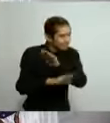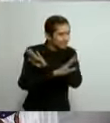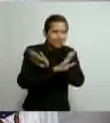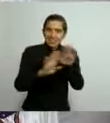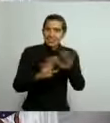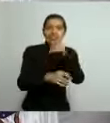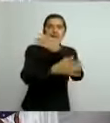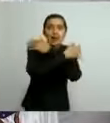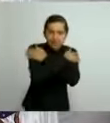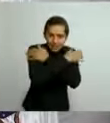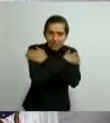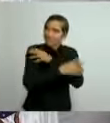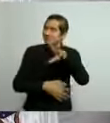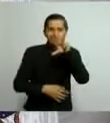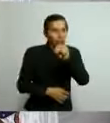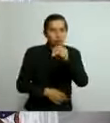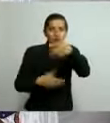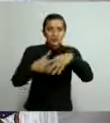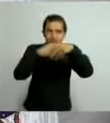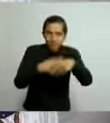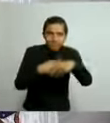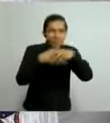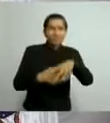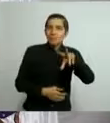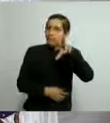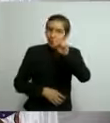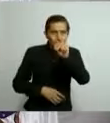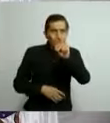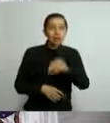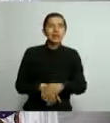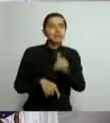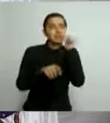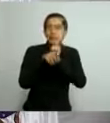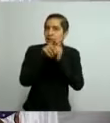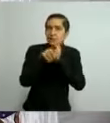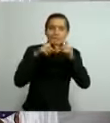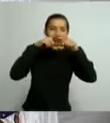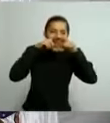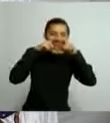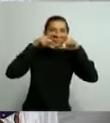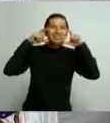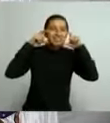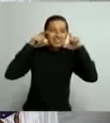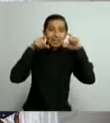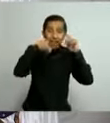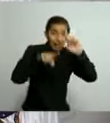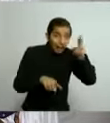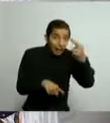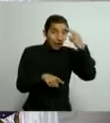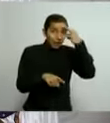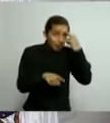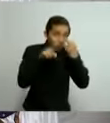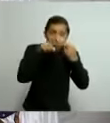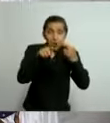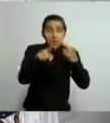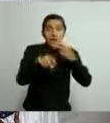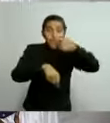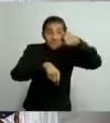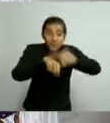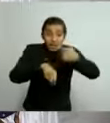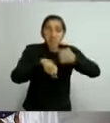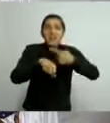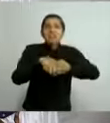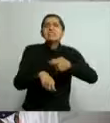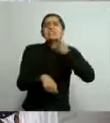saludos de abrazos, no saludos de mano y siempre usa el cubrebocas, acuérdate, la enfermedad